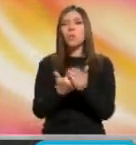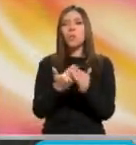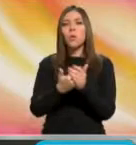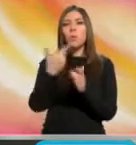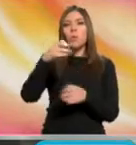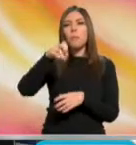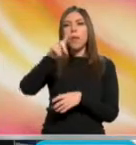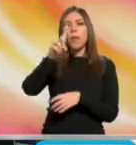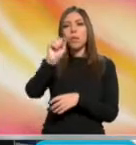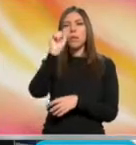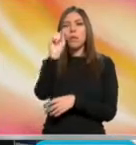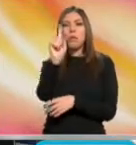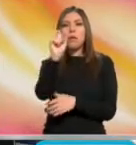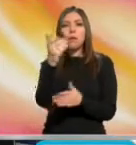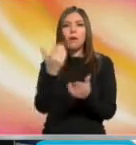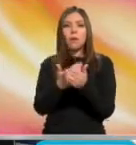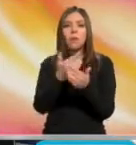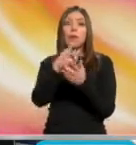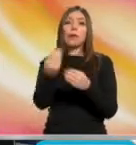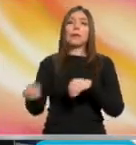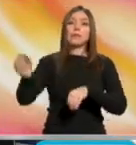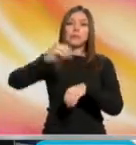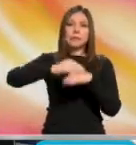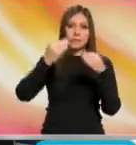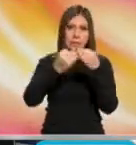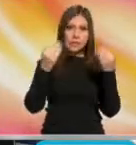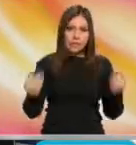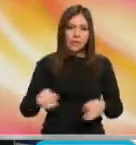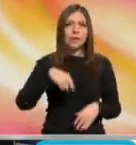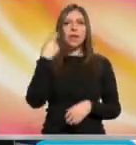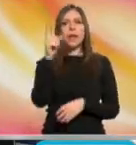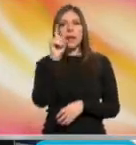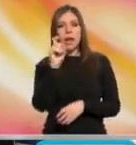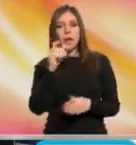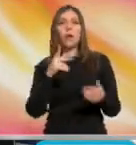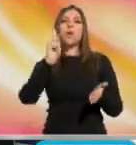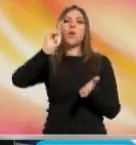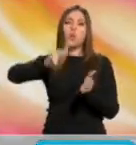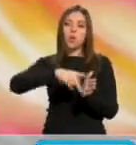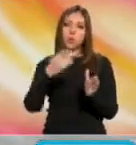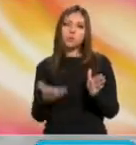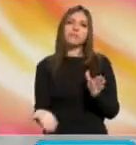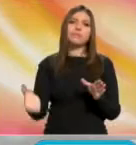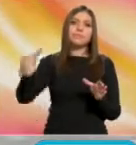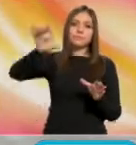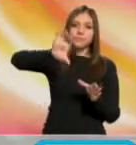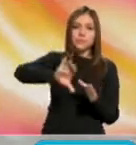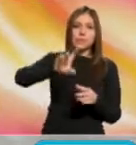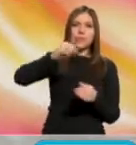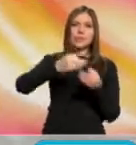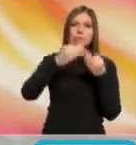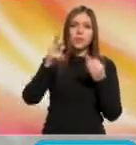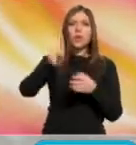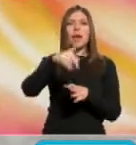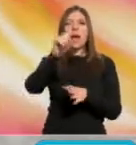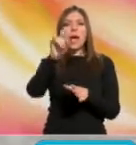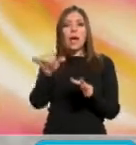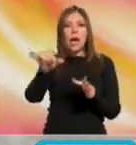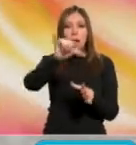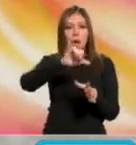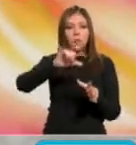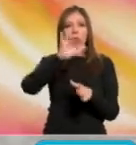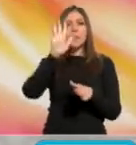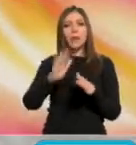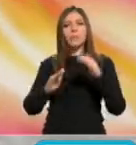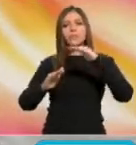un poco profunda. O sea, le pusiste tierra, le Tierra. pusiste agua y de nuevo Y le voy a tierra. poner tierra y le voy a poner de nuevo agüita. Sí es importante que nos